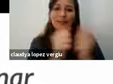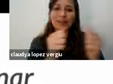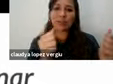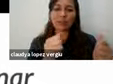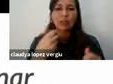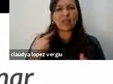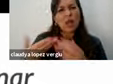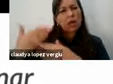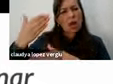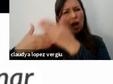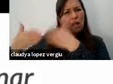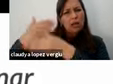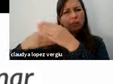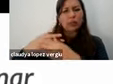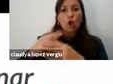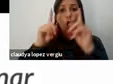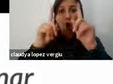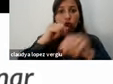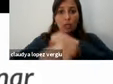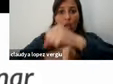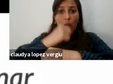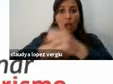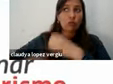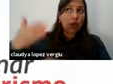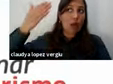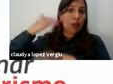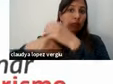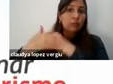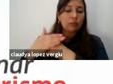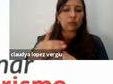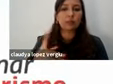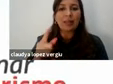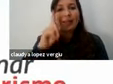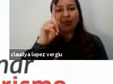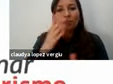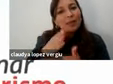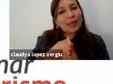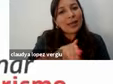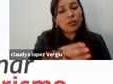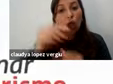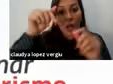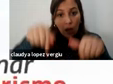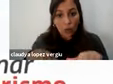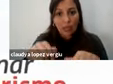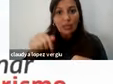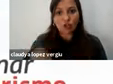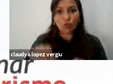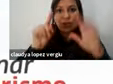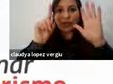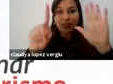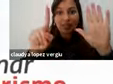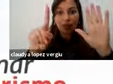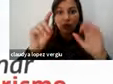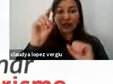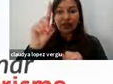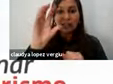pasado casi 11 años desde nuestros inicios. Ahora somos 180 mujeres